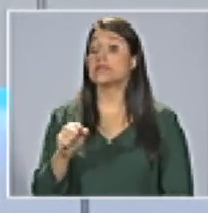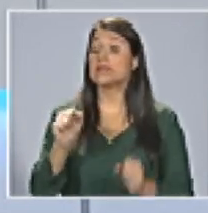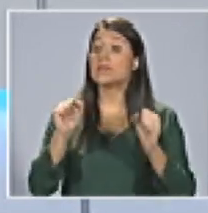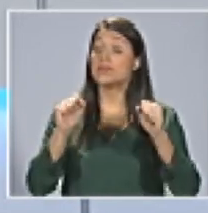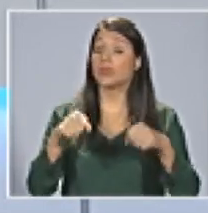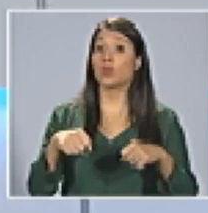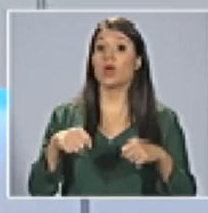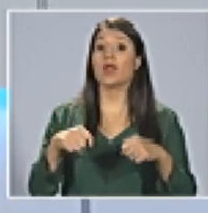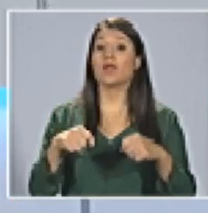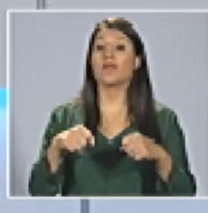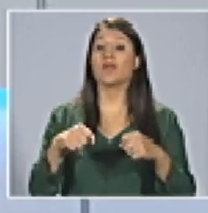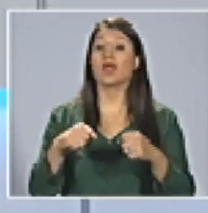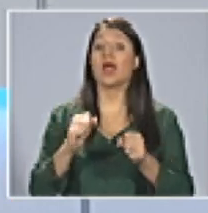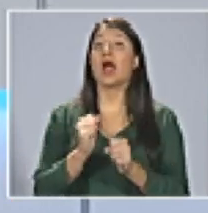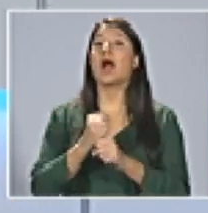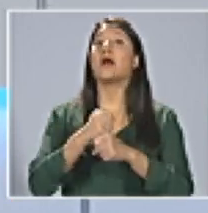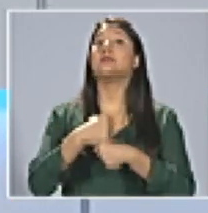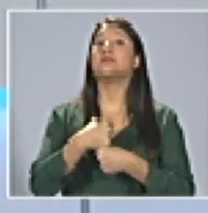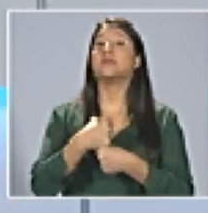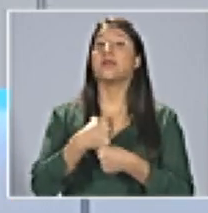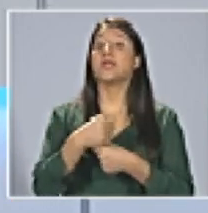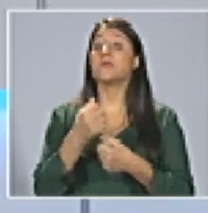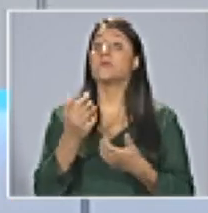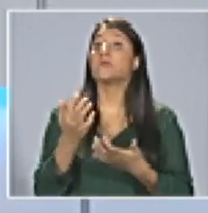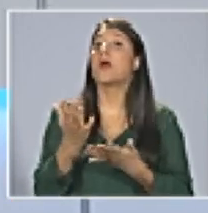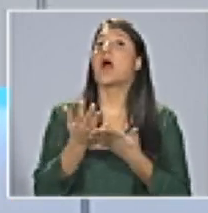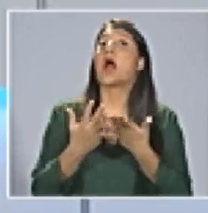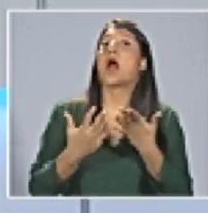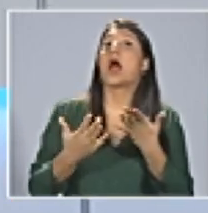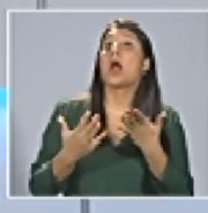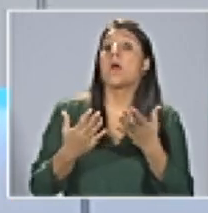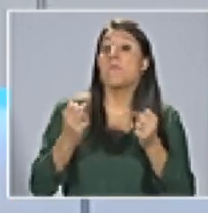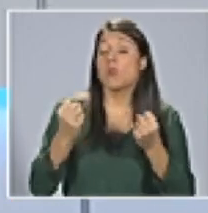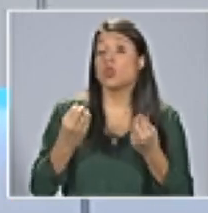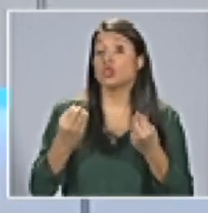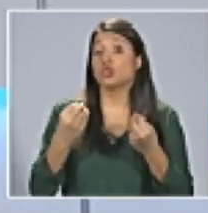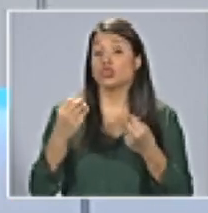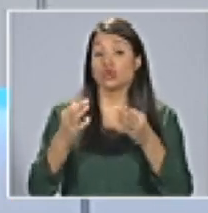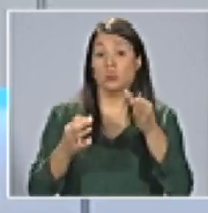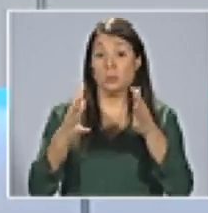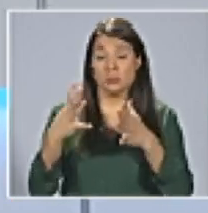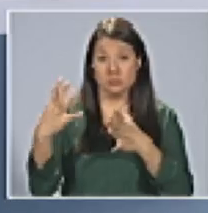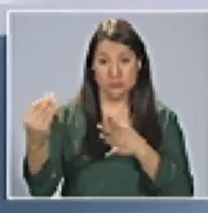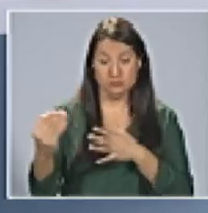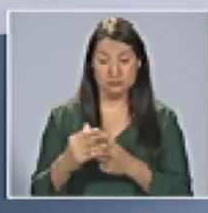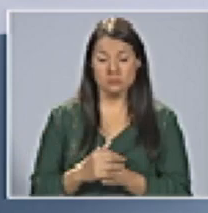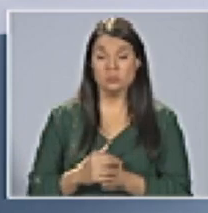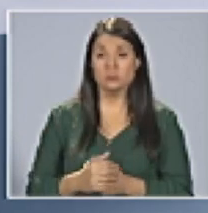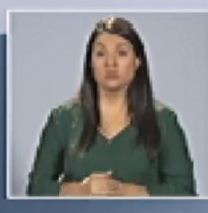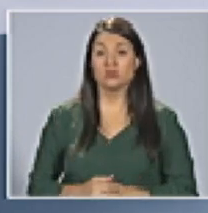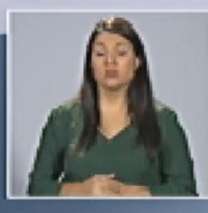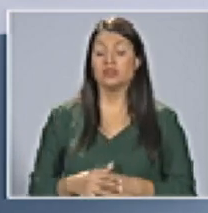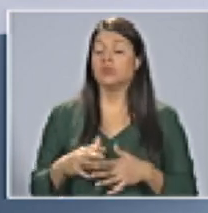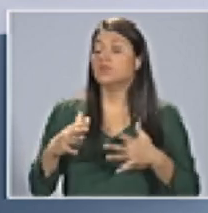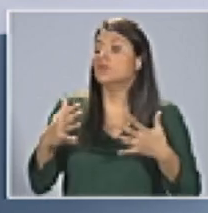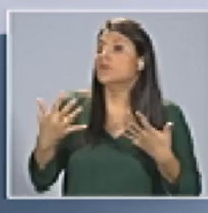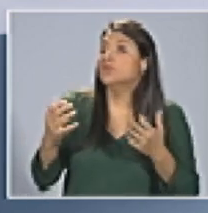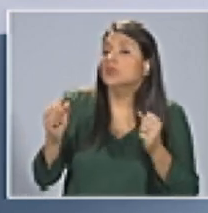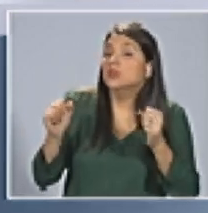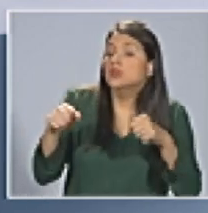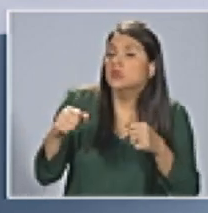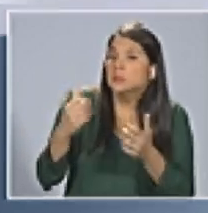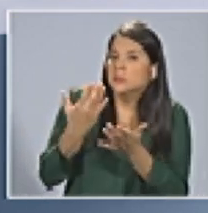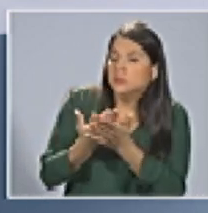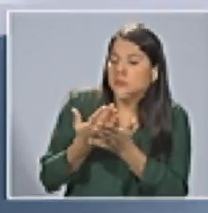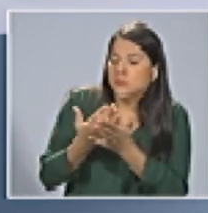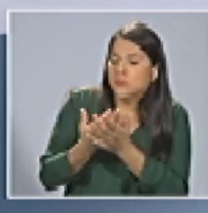me parece, una salida de alguna cantidad importante de magistrados. Don Ewald, ¿qué posibles propuestas se